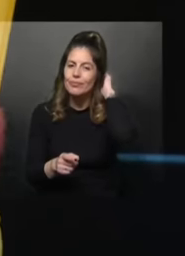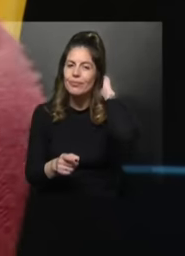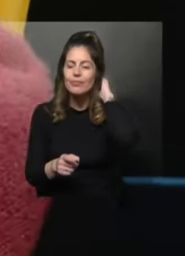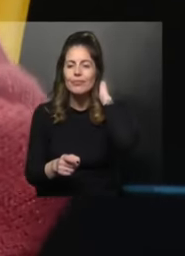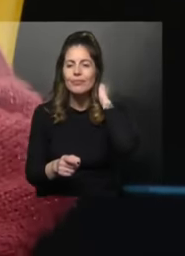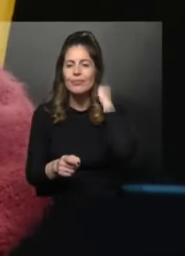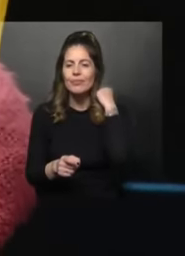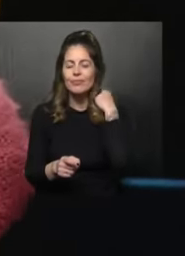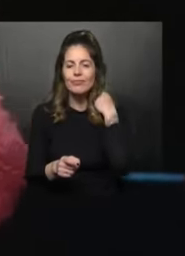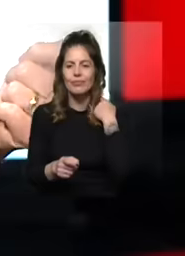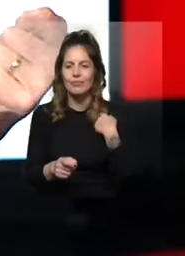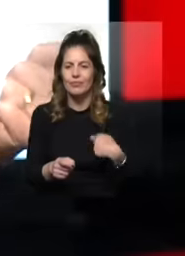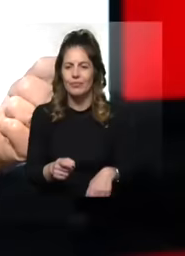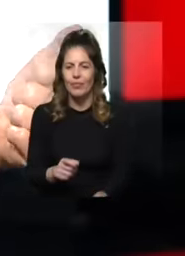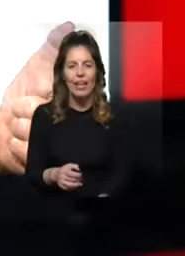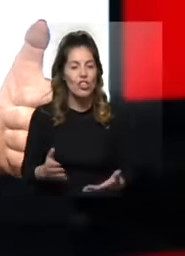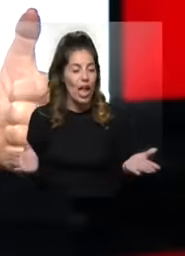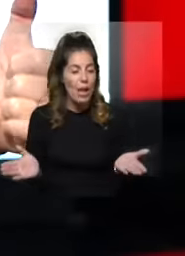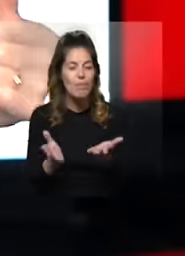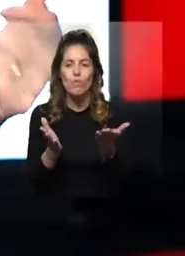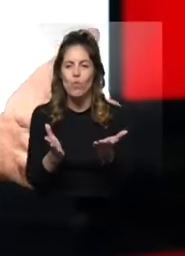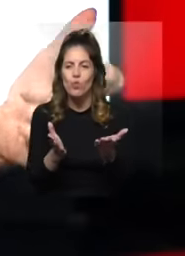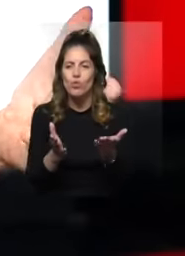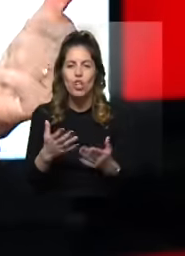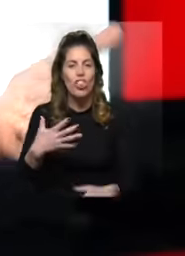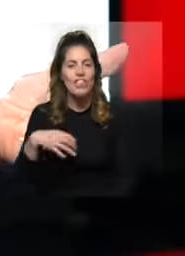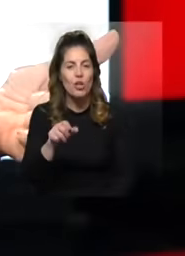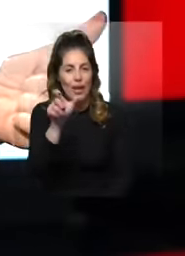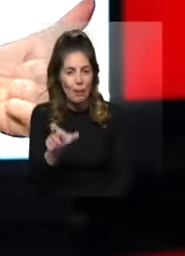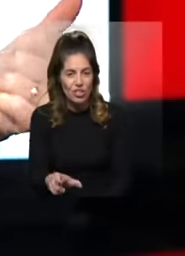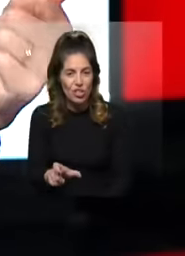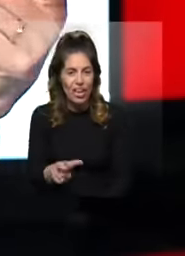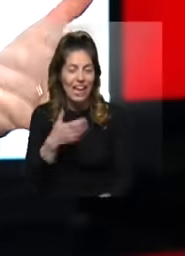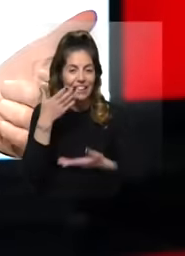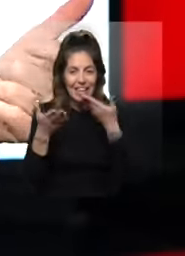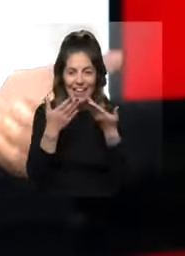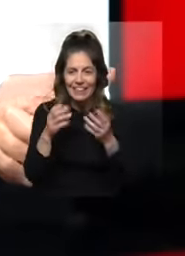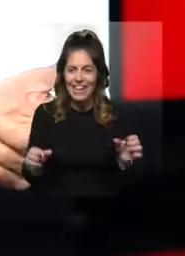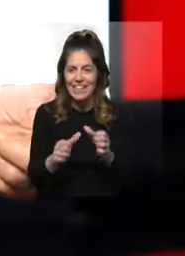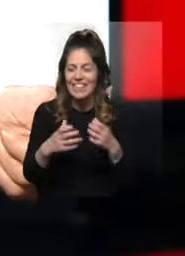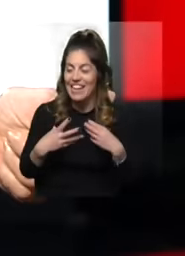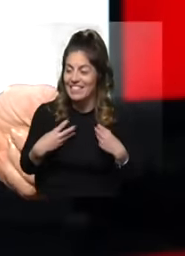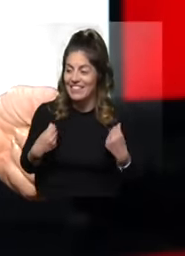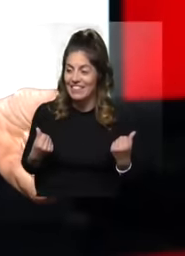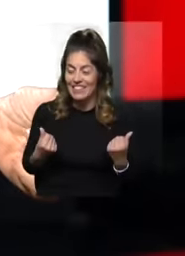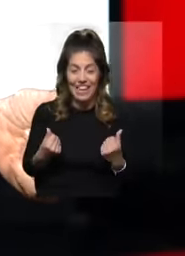Entonces, el impulso de llevar a gente que cante y hacerle sentir que es